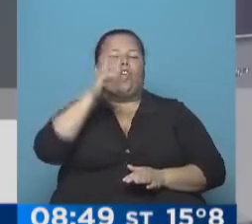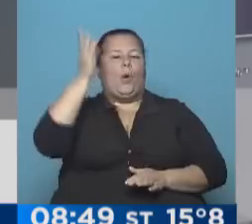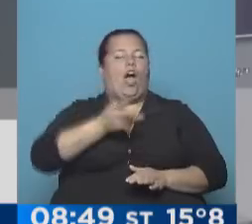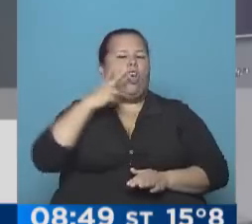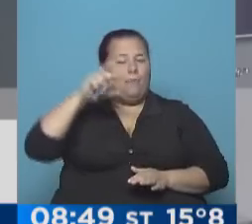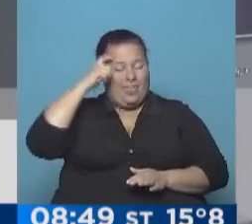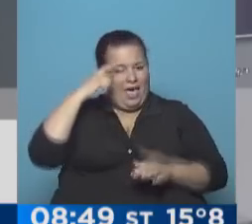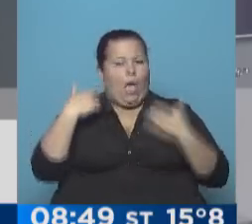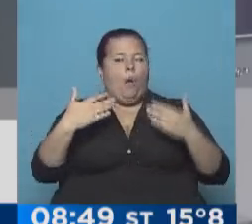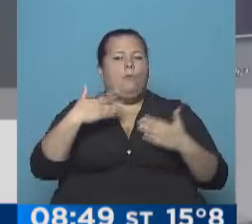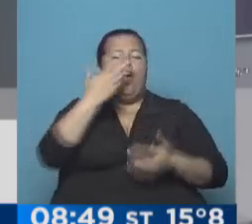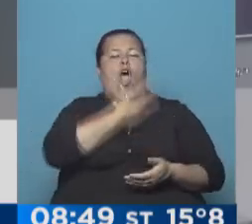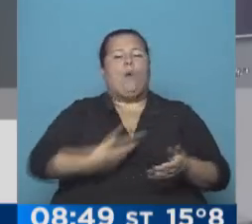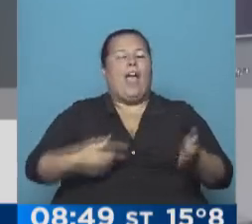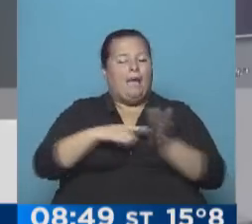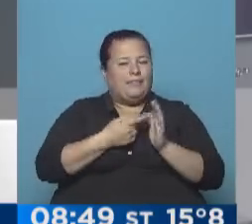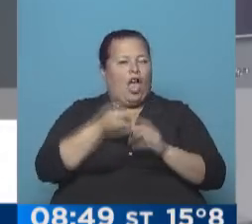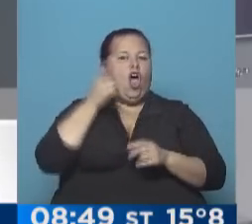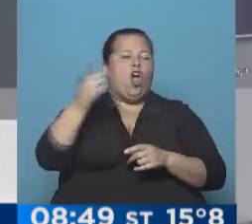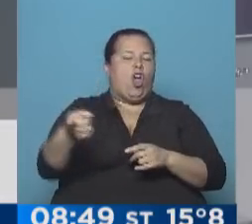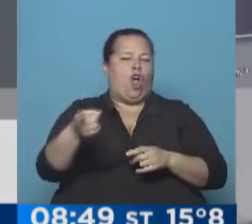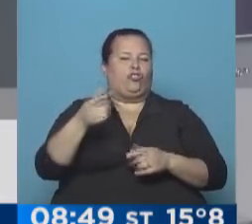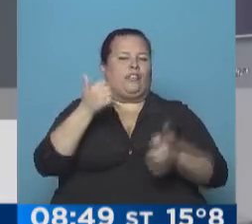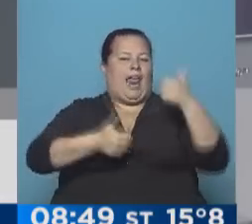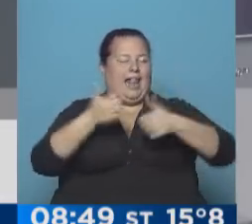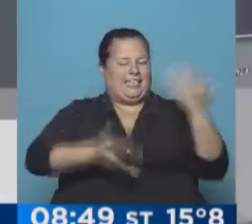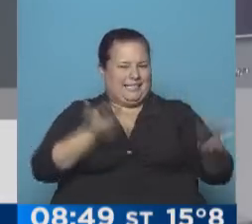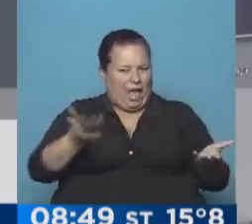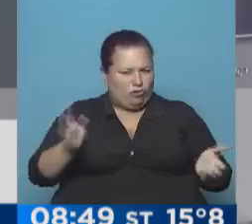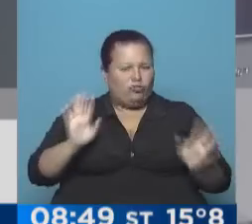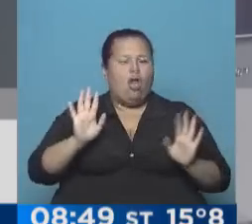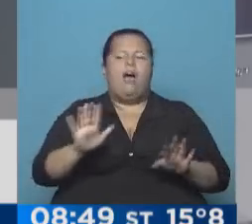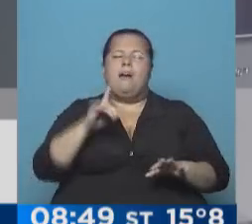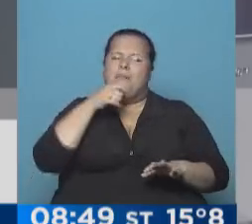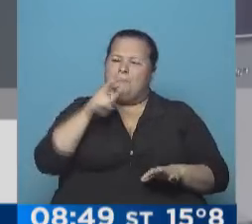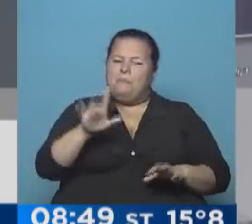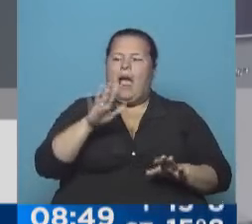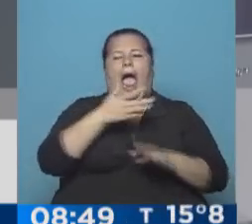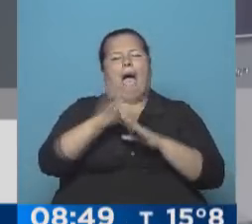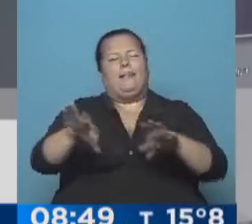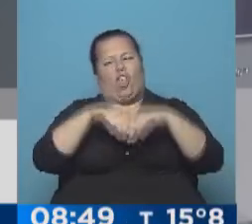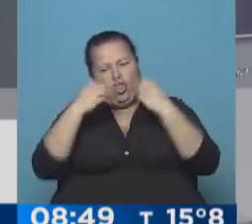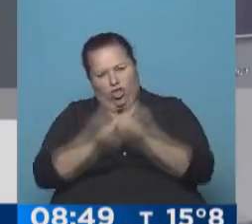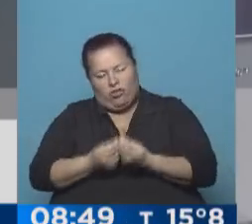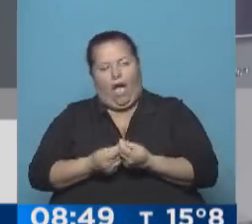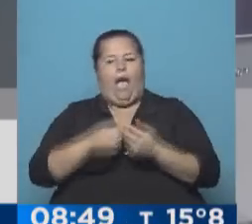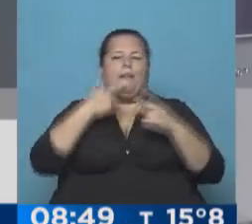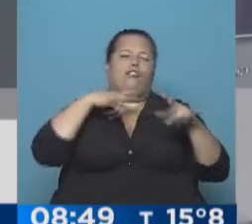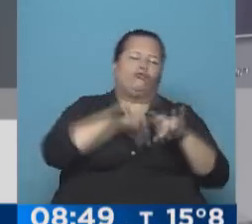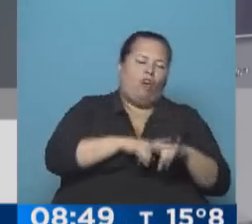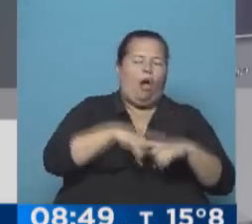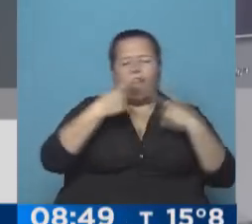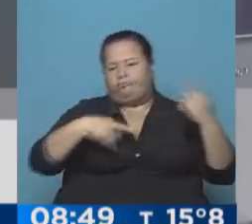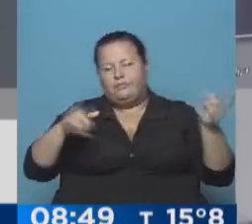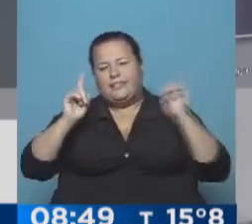752/2010, que permite al gobierno de la ciudad evitar ese tema de las licitaciones. Es decir, más allá de los montos y que sea para shows o promotoras